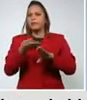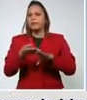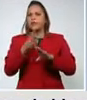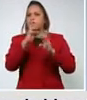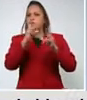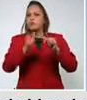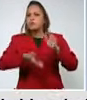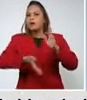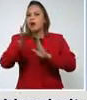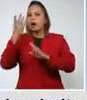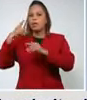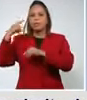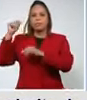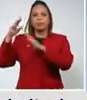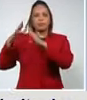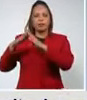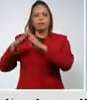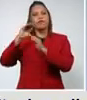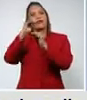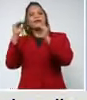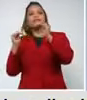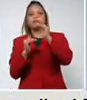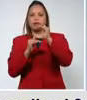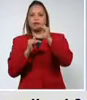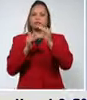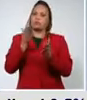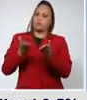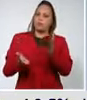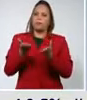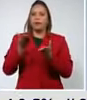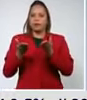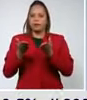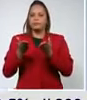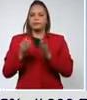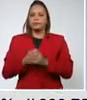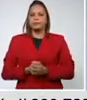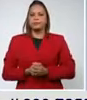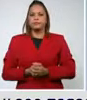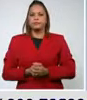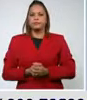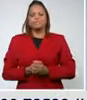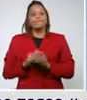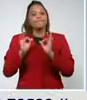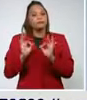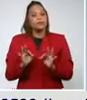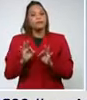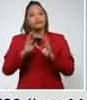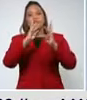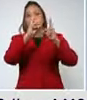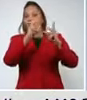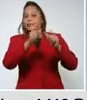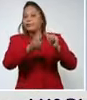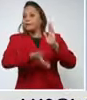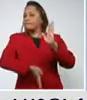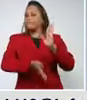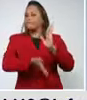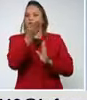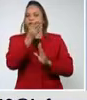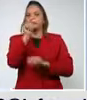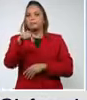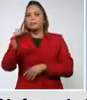alta fue inferior a la cantidad que se confirmó. Realmente una cifra elevada de personas